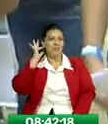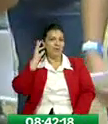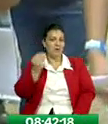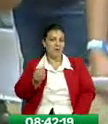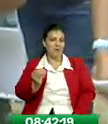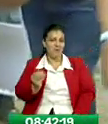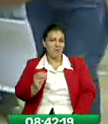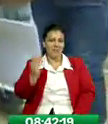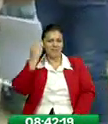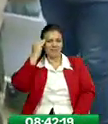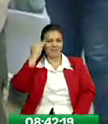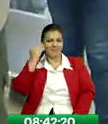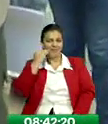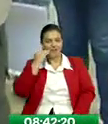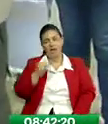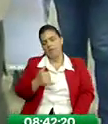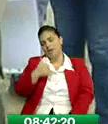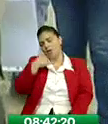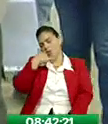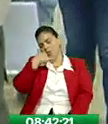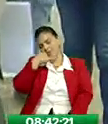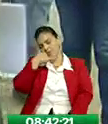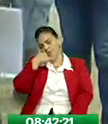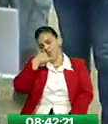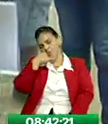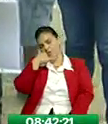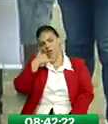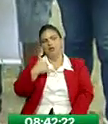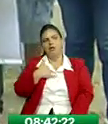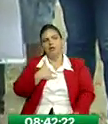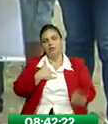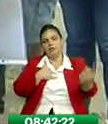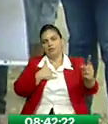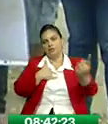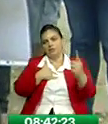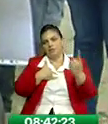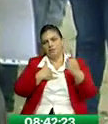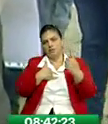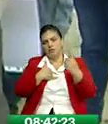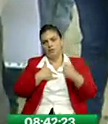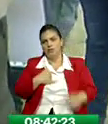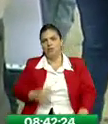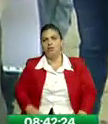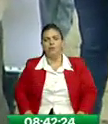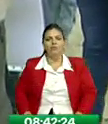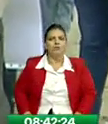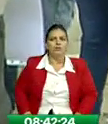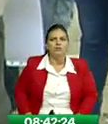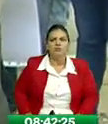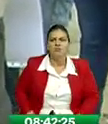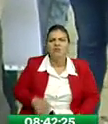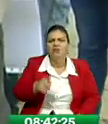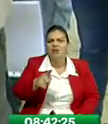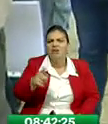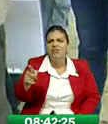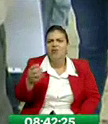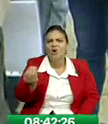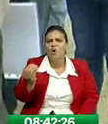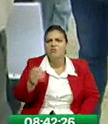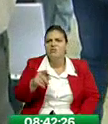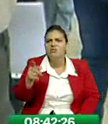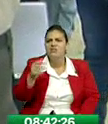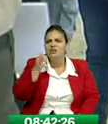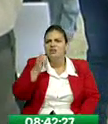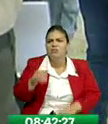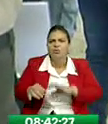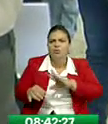aprendido por la comunidad. La comunidad ya actuó. Mire, es una muestra muy palpable y también aplaudible de que los